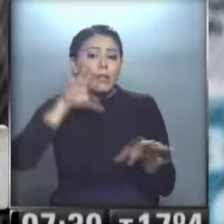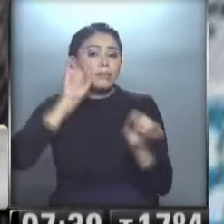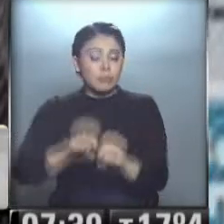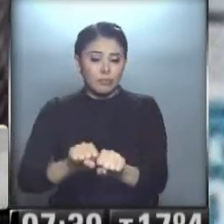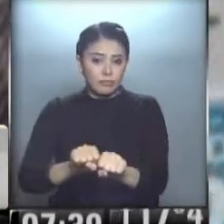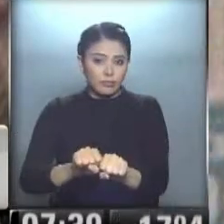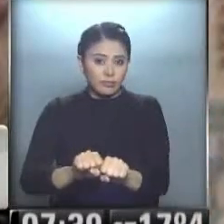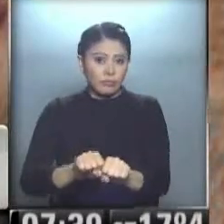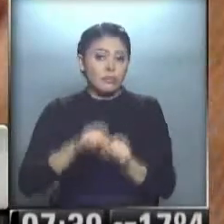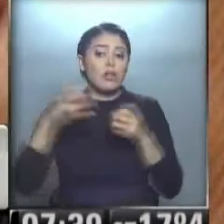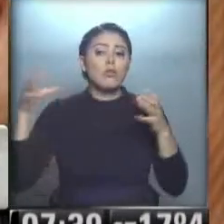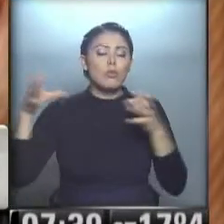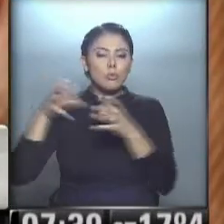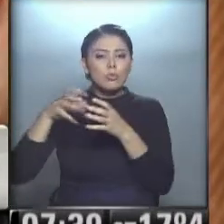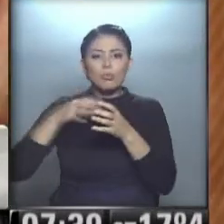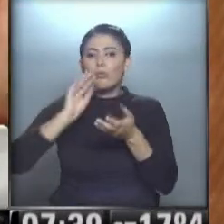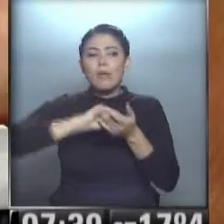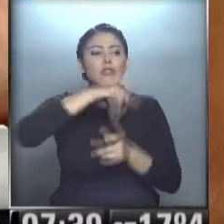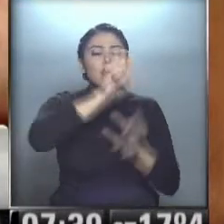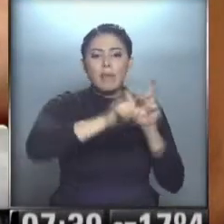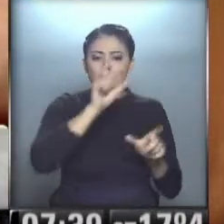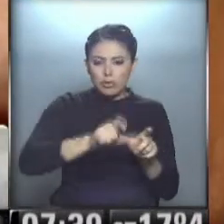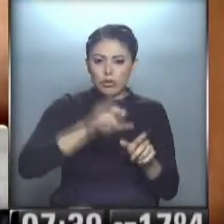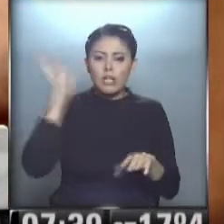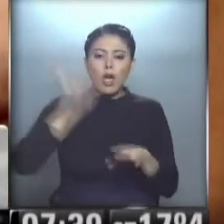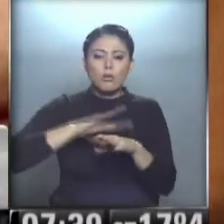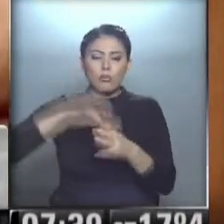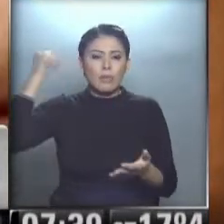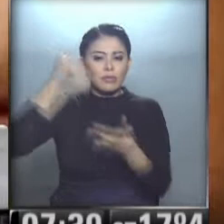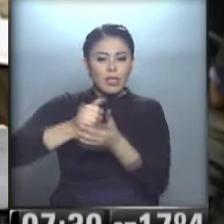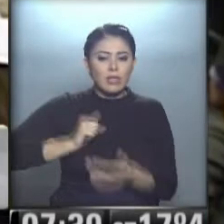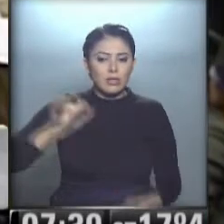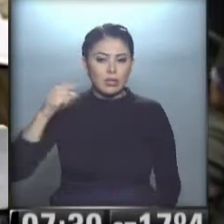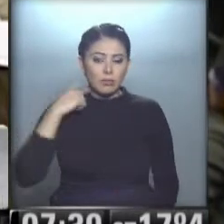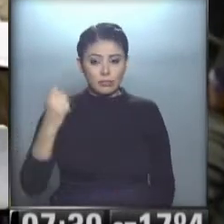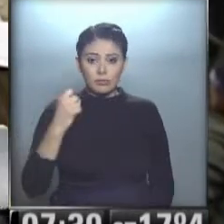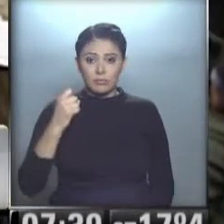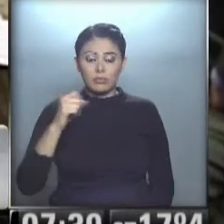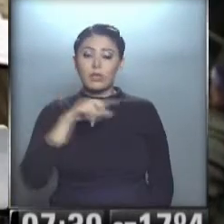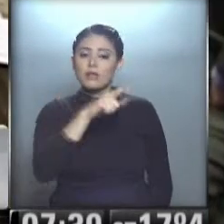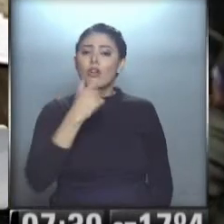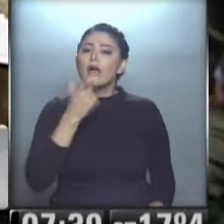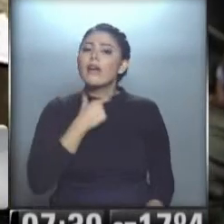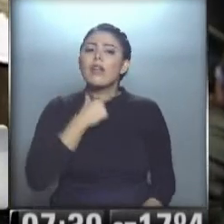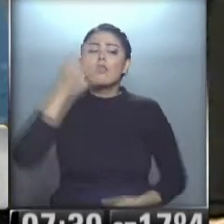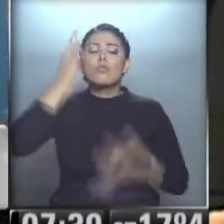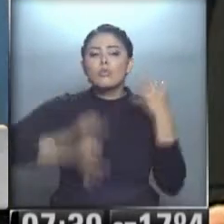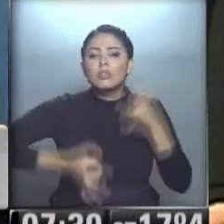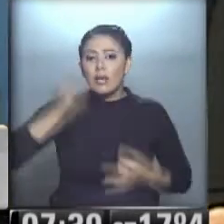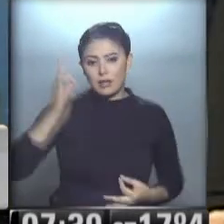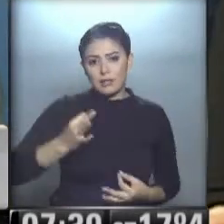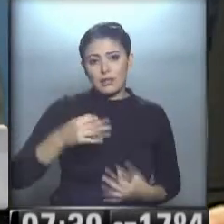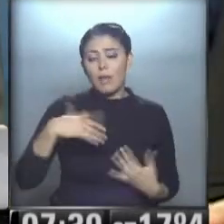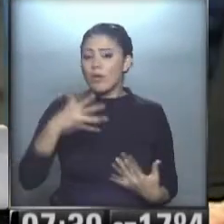republicanos se reunieron junto a otras víctimas del franquismo en la plaza sant jaume de barcelona para reclamar justamente justicia que se